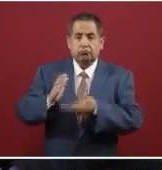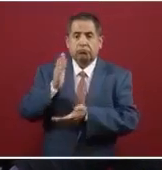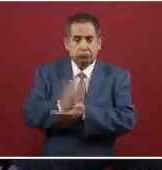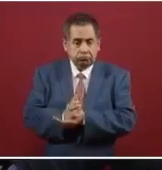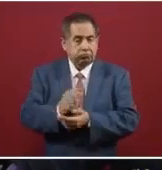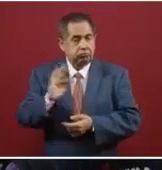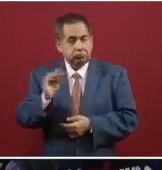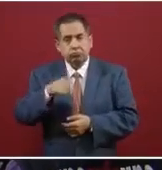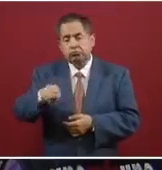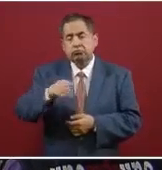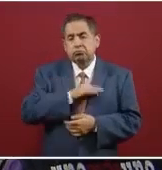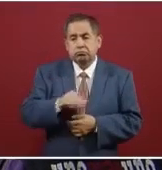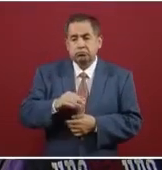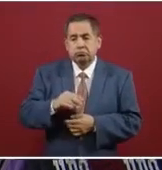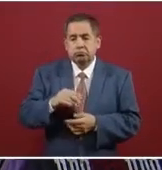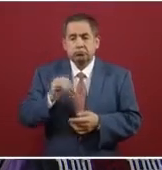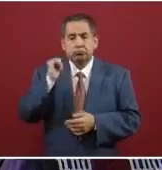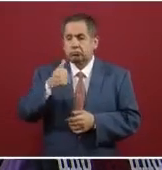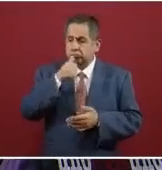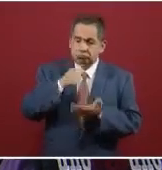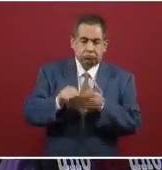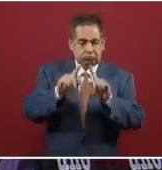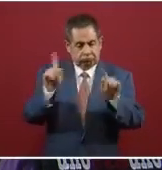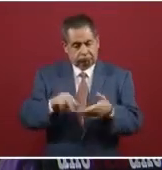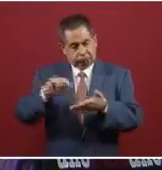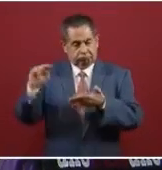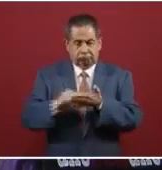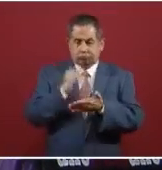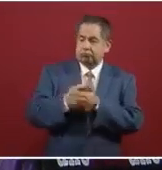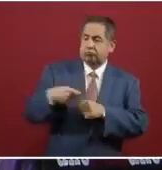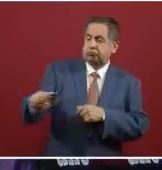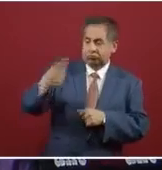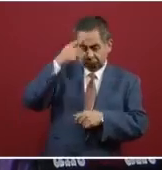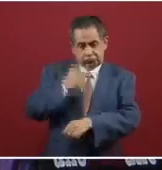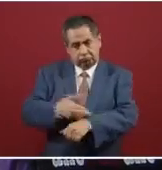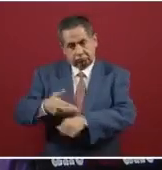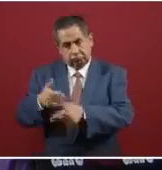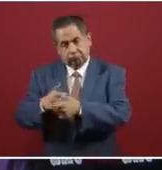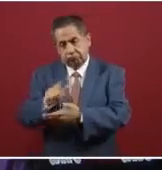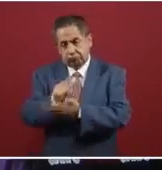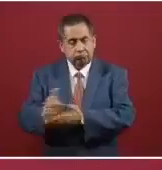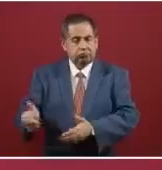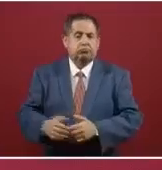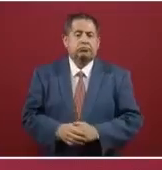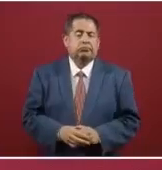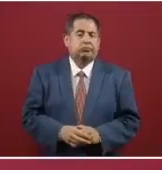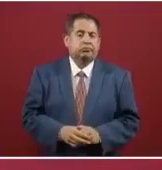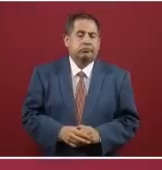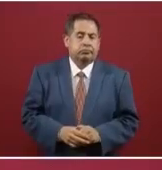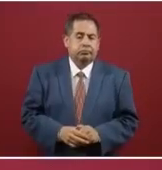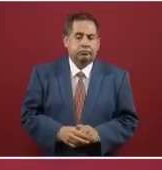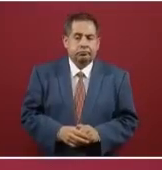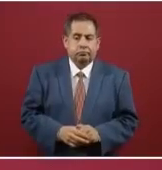usted podría enviar un memorándum para que esta ley pudiera salir adelante. Bueno, va